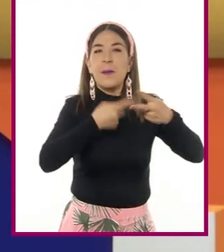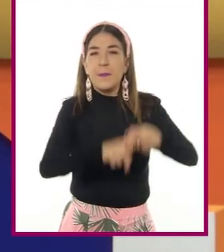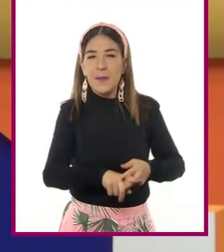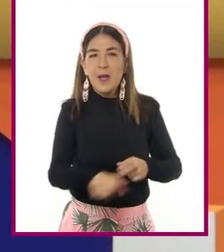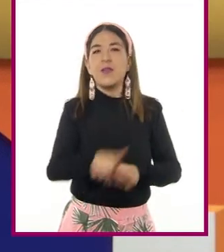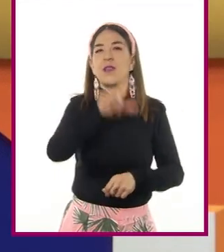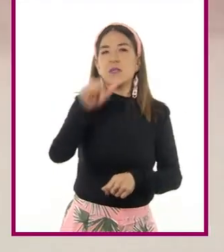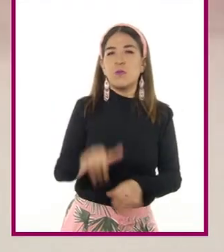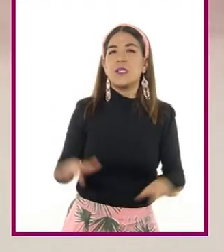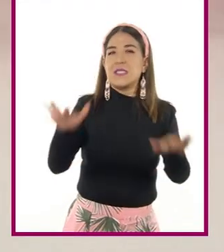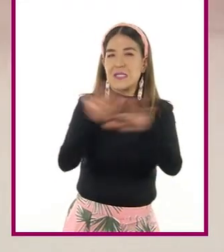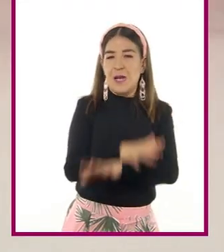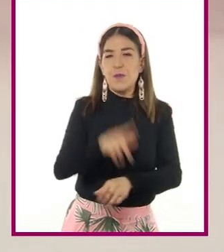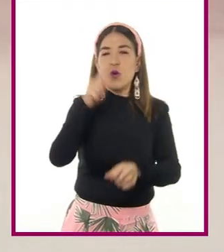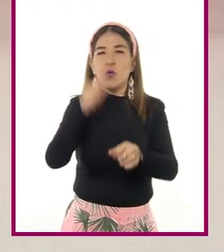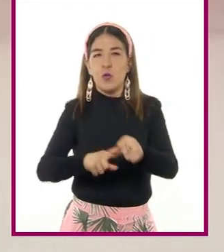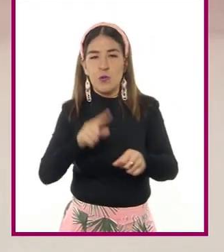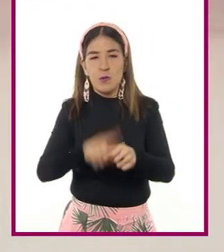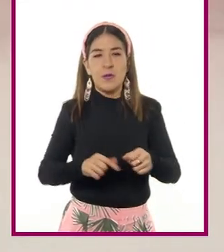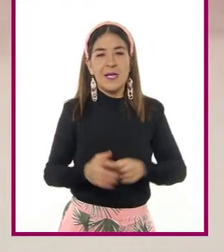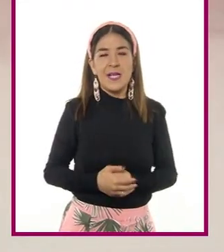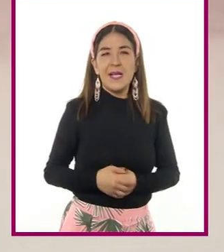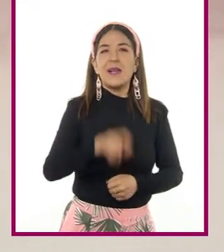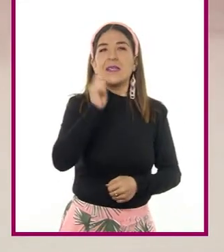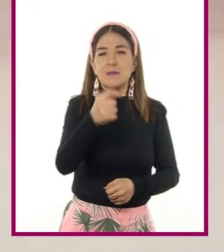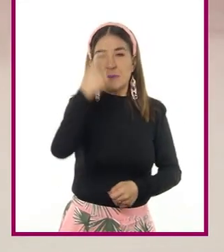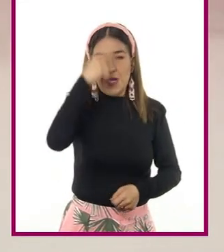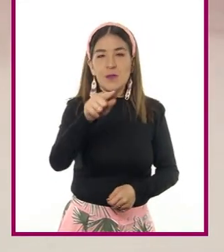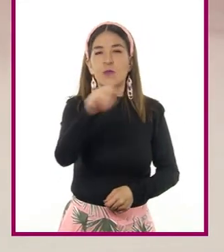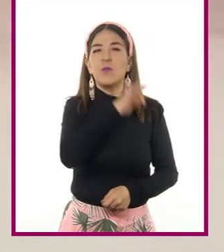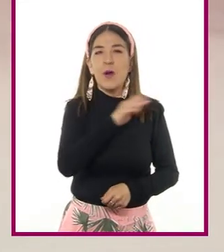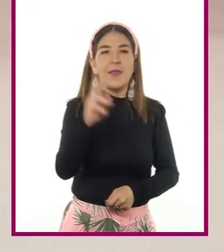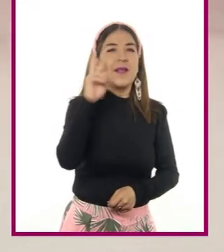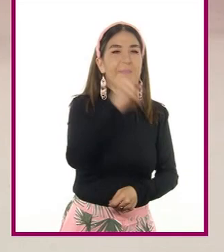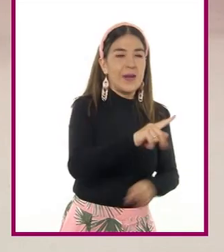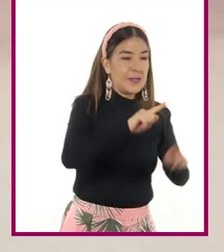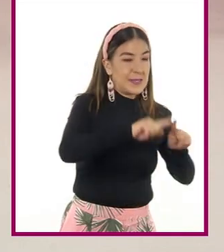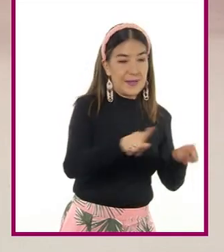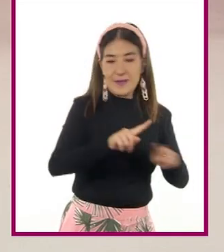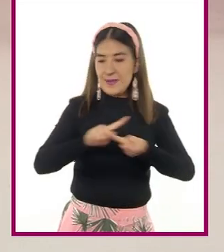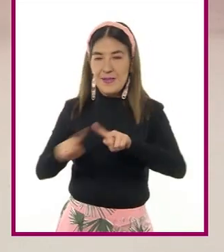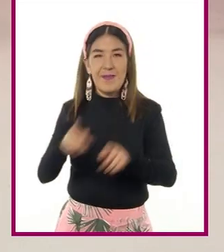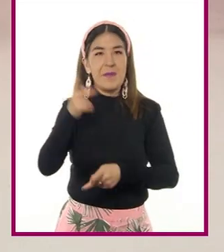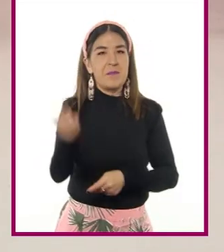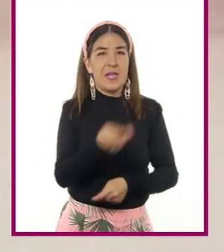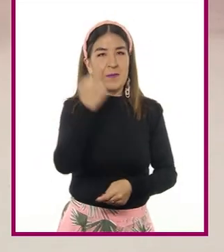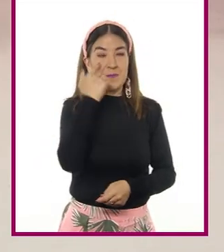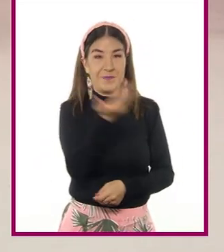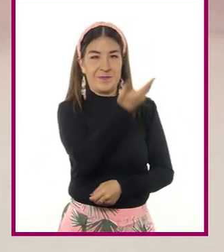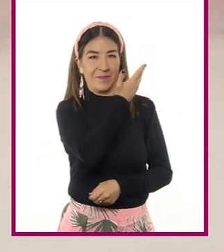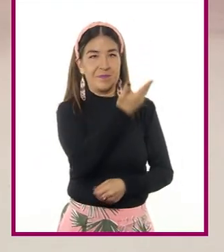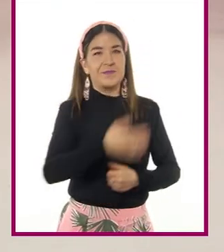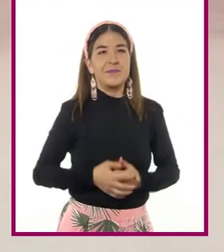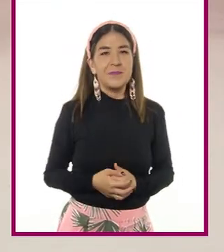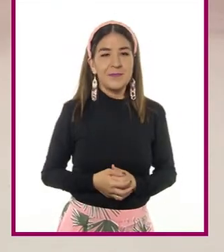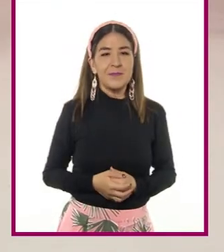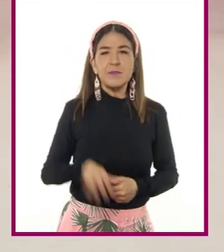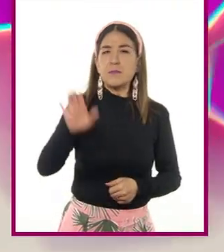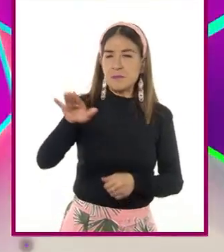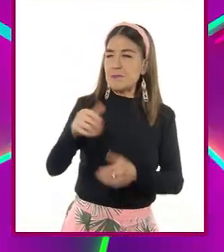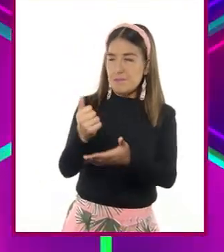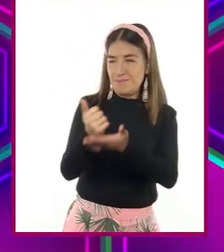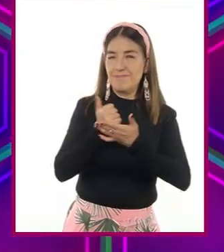pregunta modificada de otro color diferente para que puedan apreciar una de otra. Enrique, ¿me ayudas, por